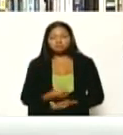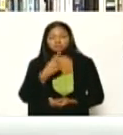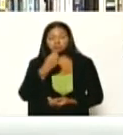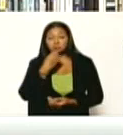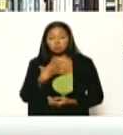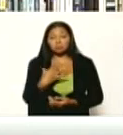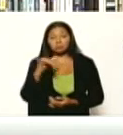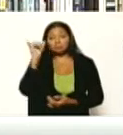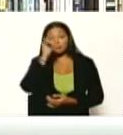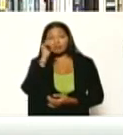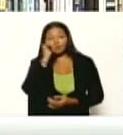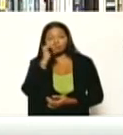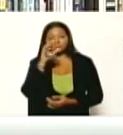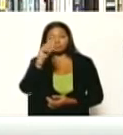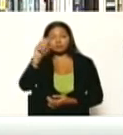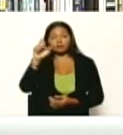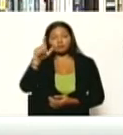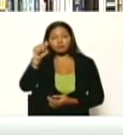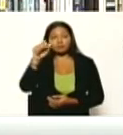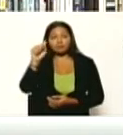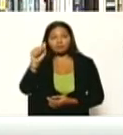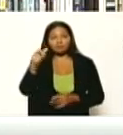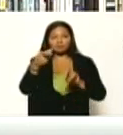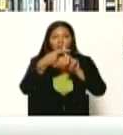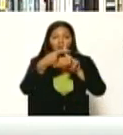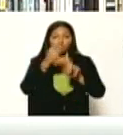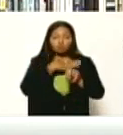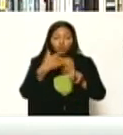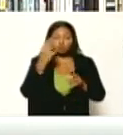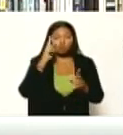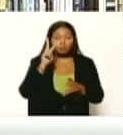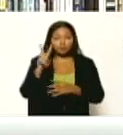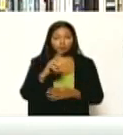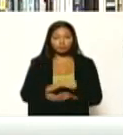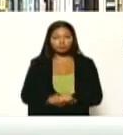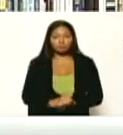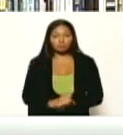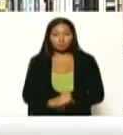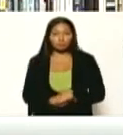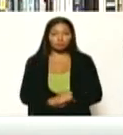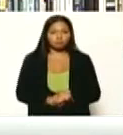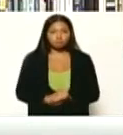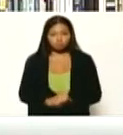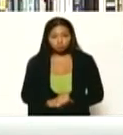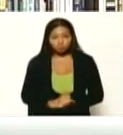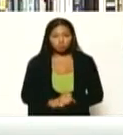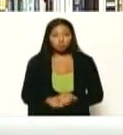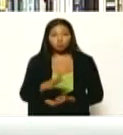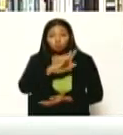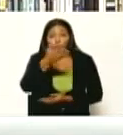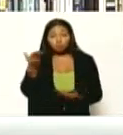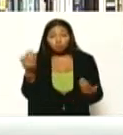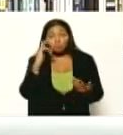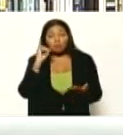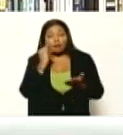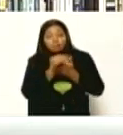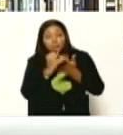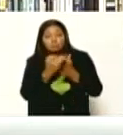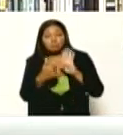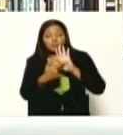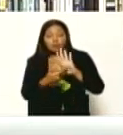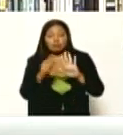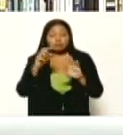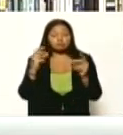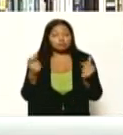muy bueno sobre el Delta Plus. Y quiero que todos los vean, todos puedan ser testigos de, bueno, de